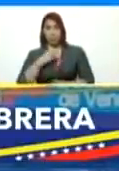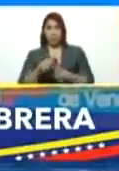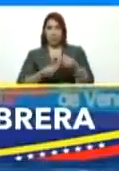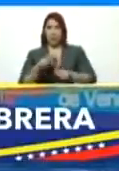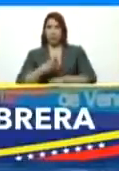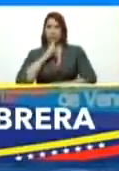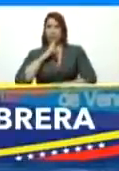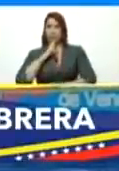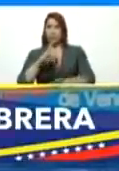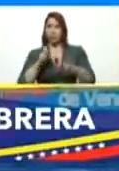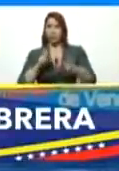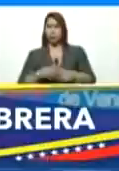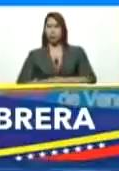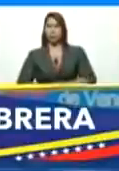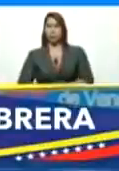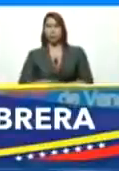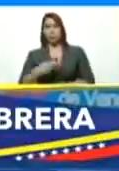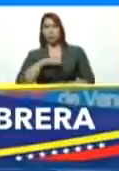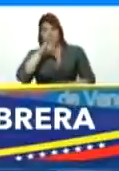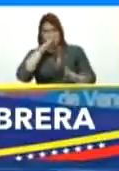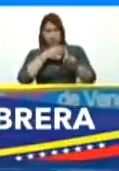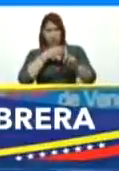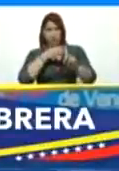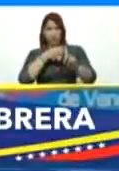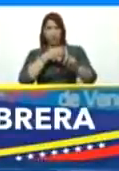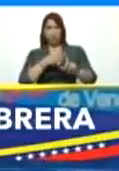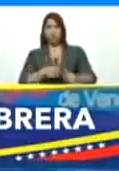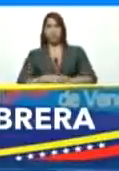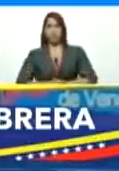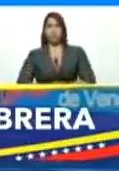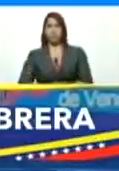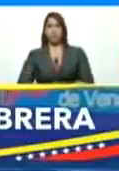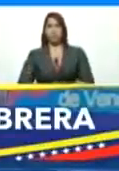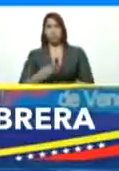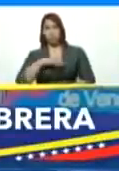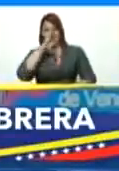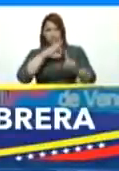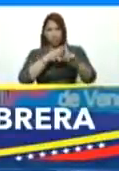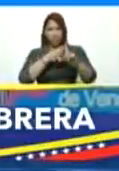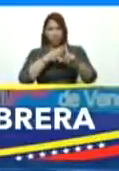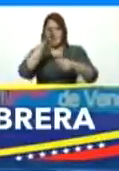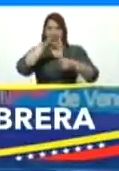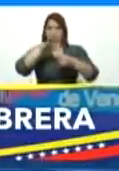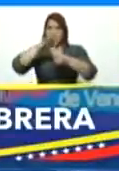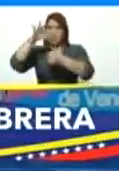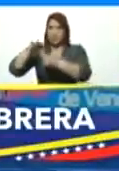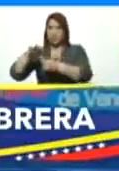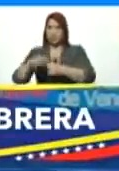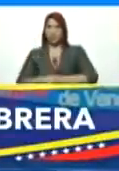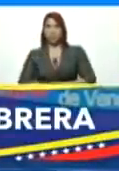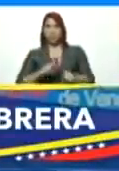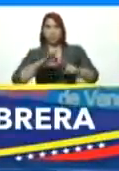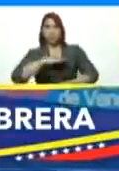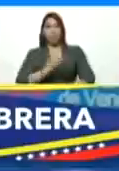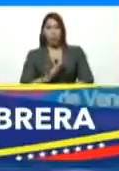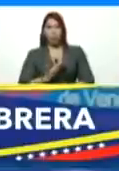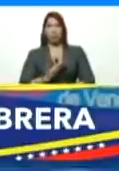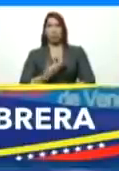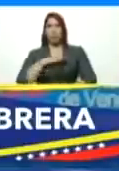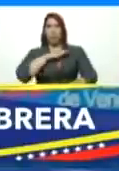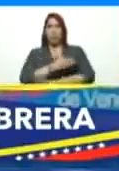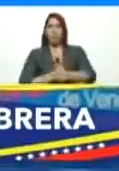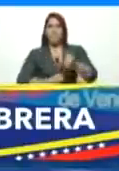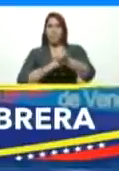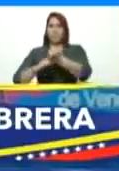fondo hemos ido hemos ido ahorrando para poder sustentar